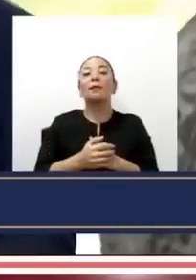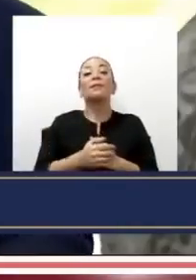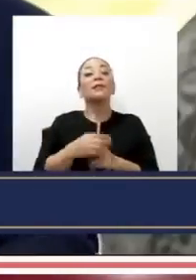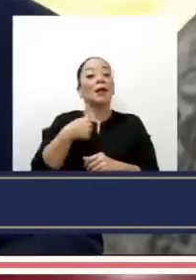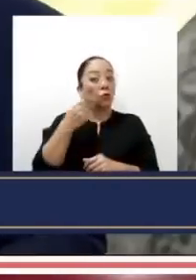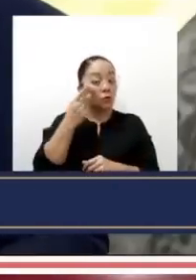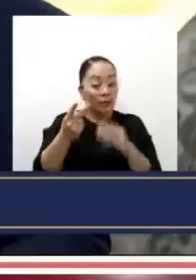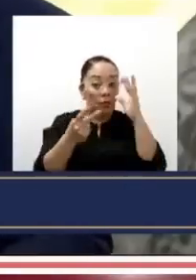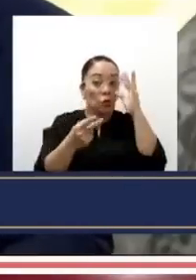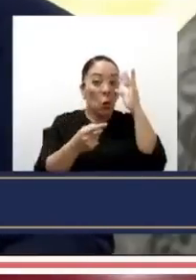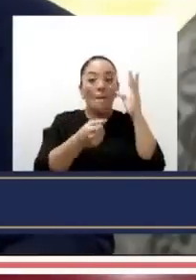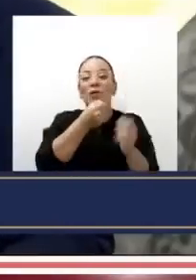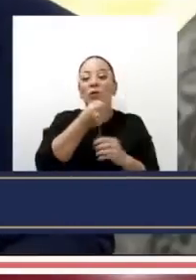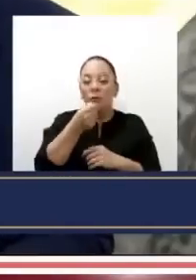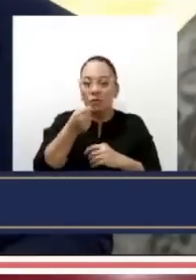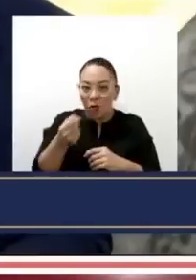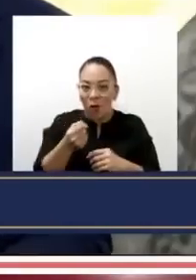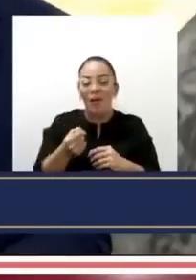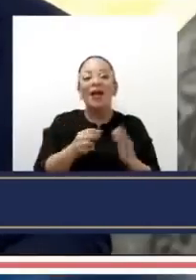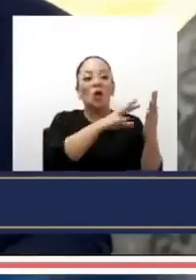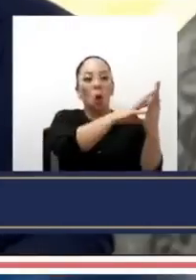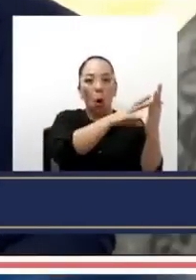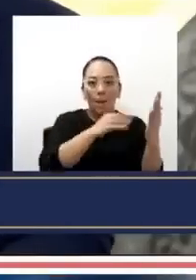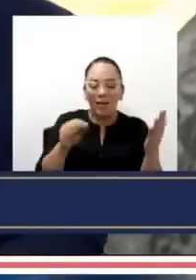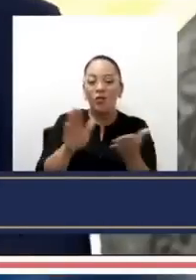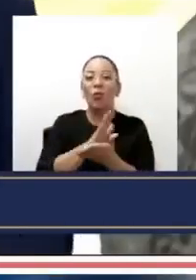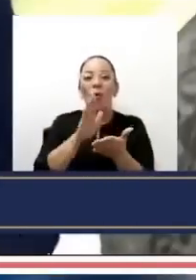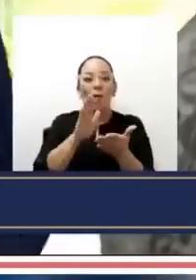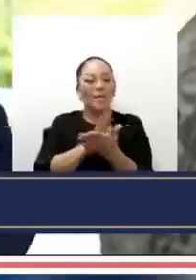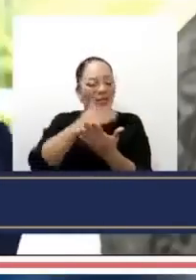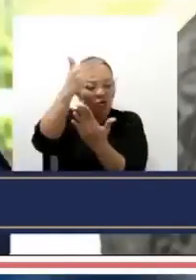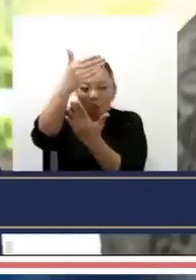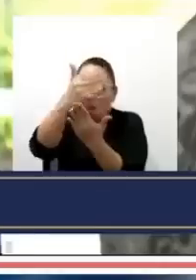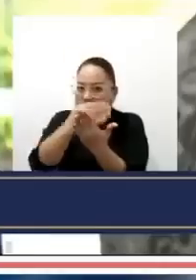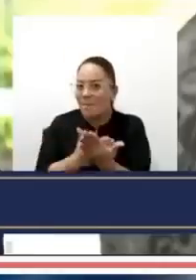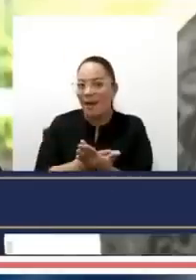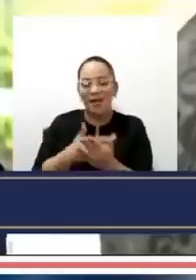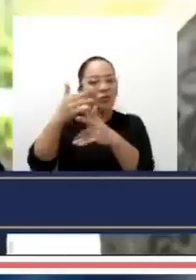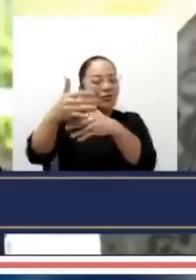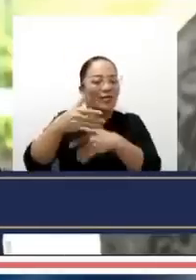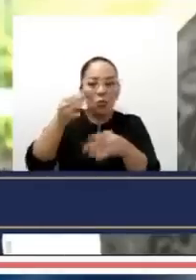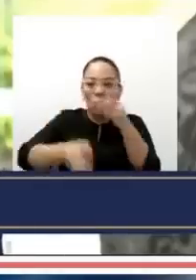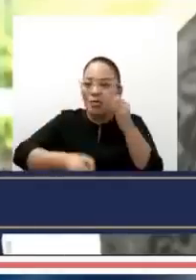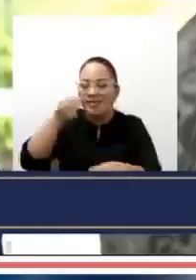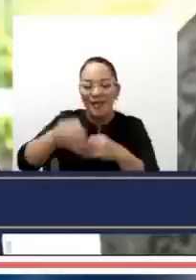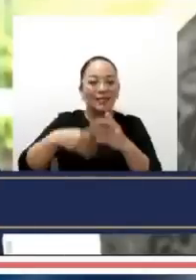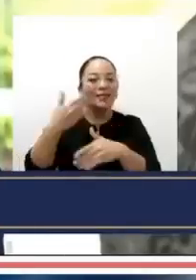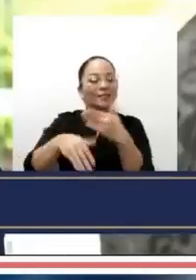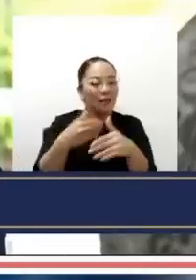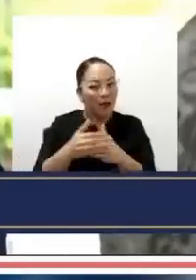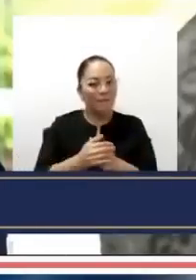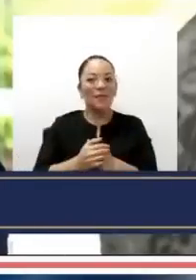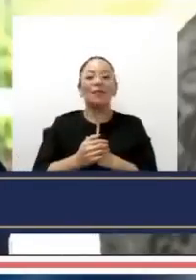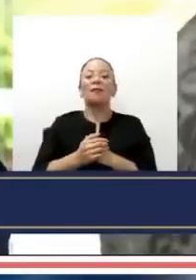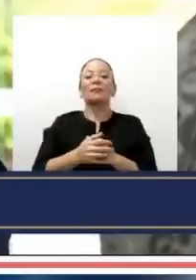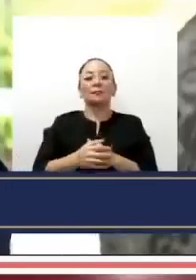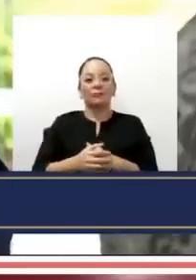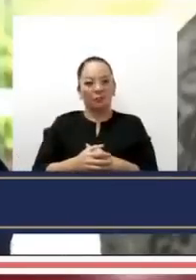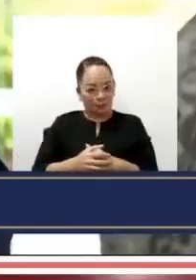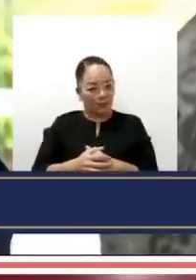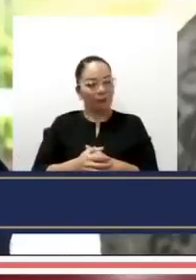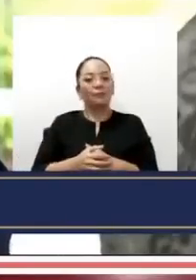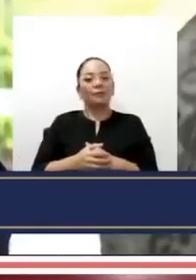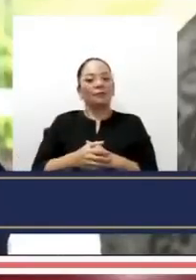visto medios de comunicación que transcriben documentos completos de expedientes judiciales en trámite. Y entonces, ante